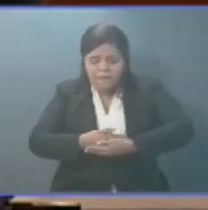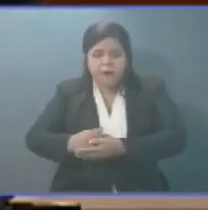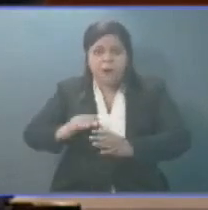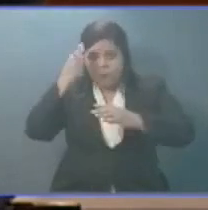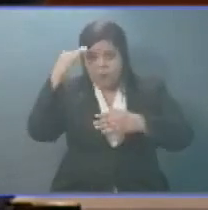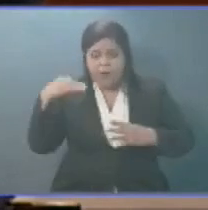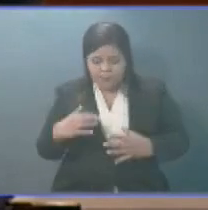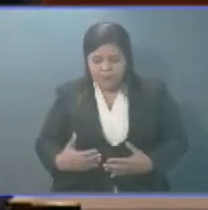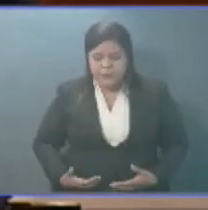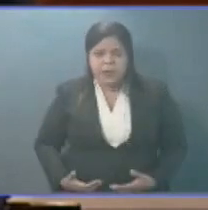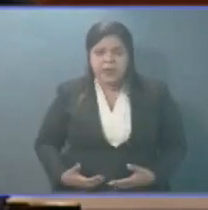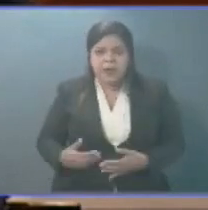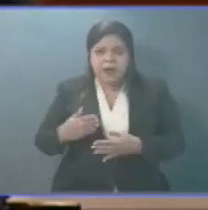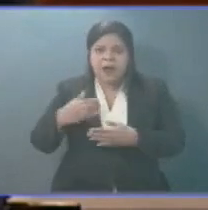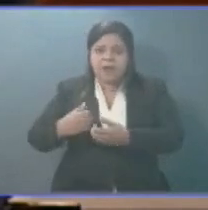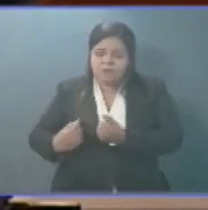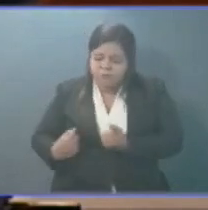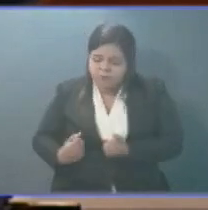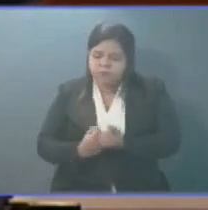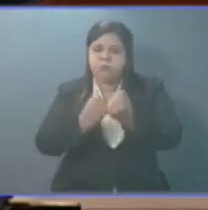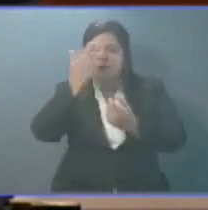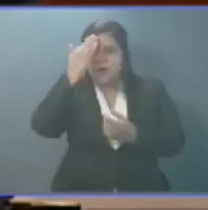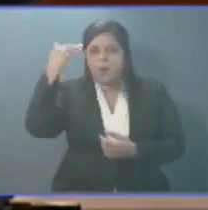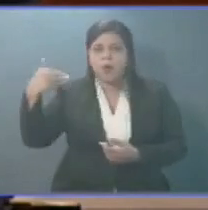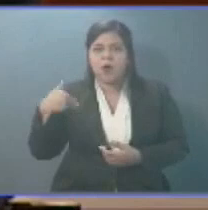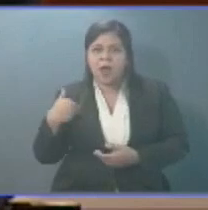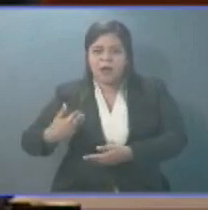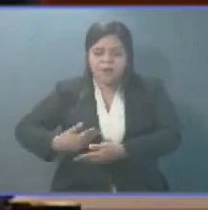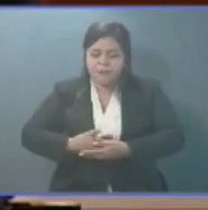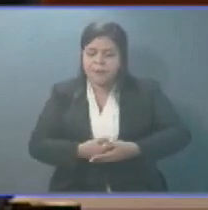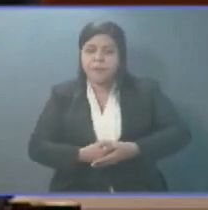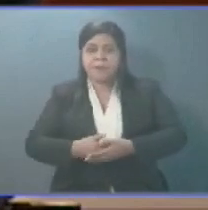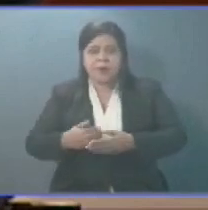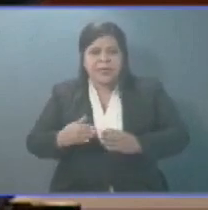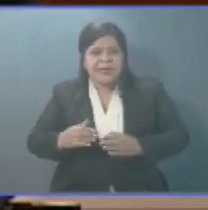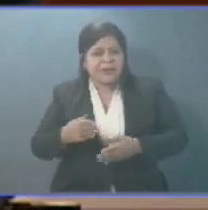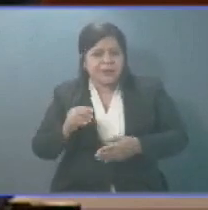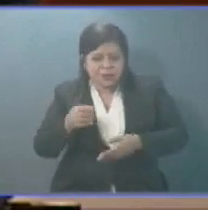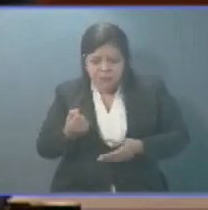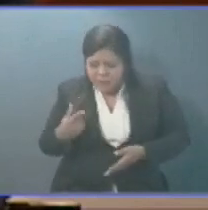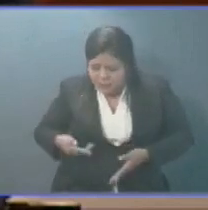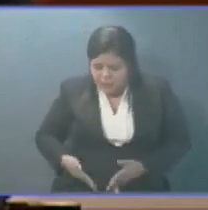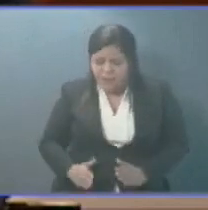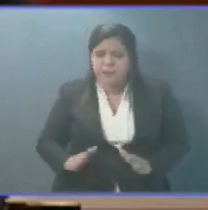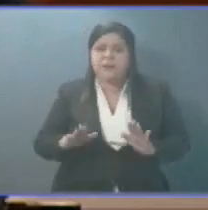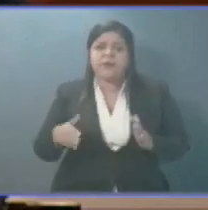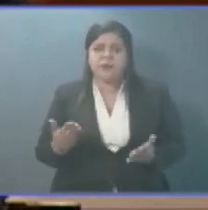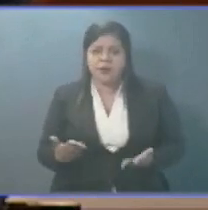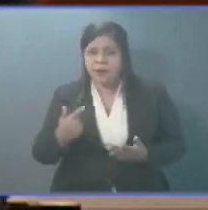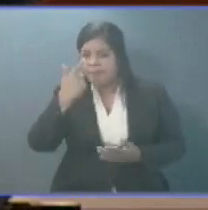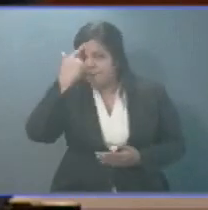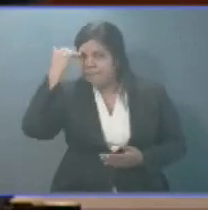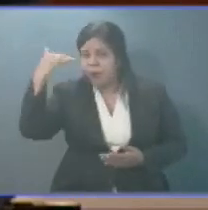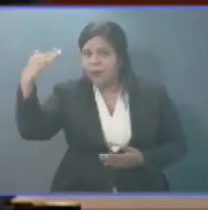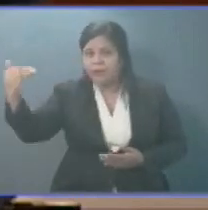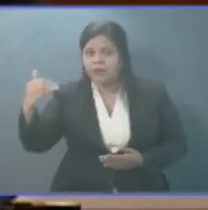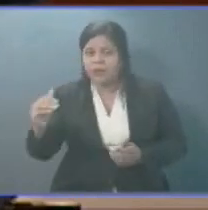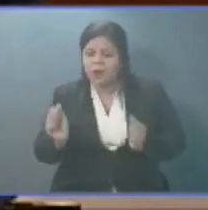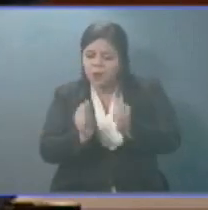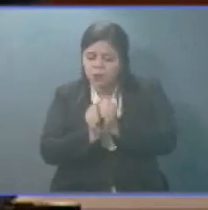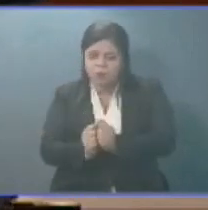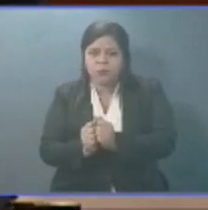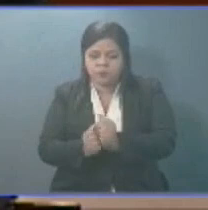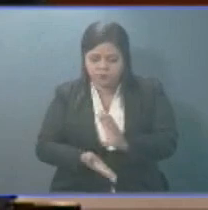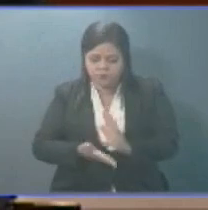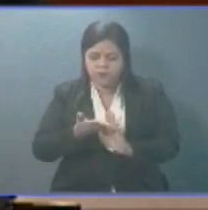mediante el cual se ha apoyado a mujeres embarazadas y niños de la primera infancia esto en el marco de la política crecer juntos